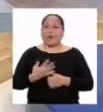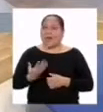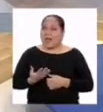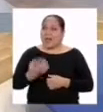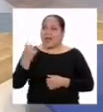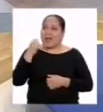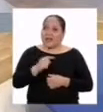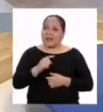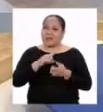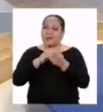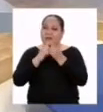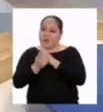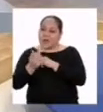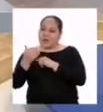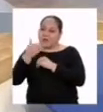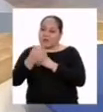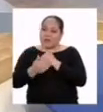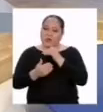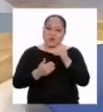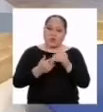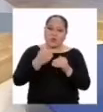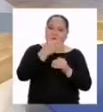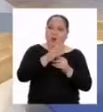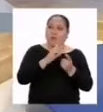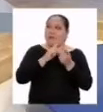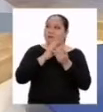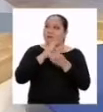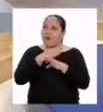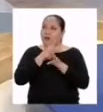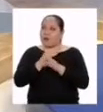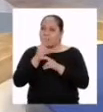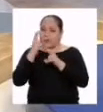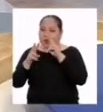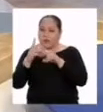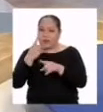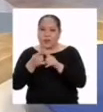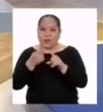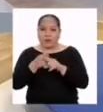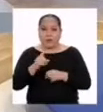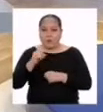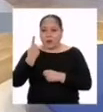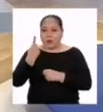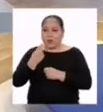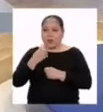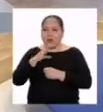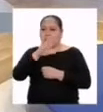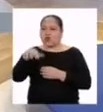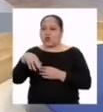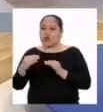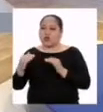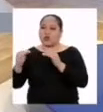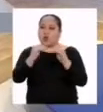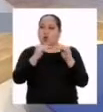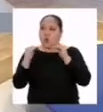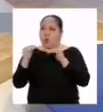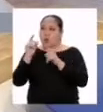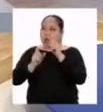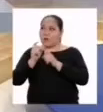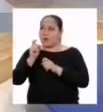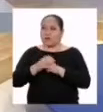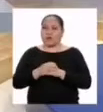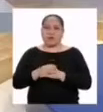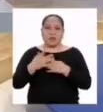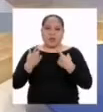Entonces ha habido distintas formas de abordar la diversidad. Primero, se buscaba homogeneizar a las personas, es